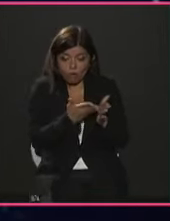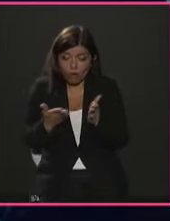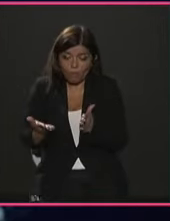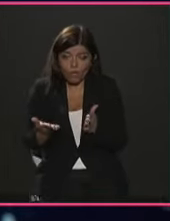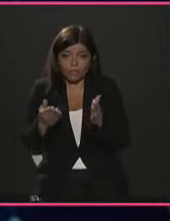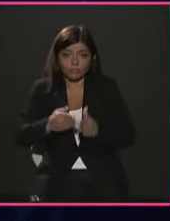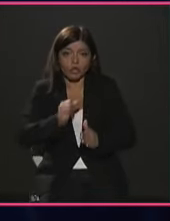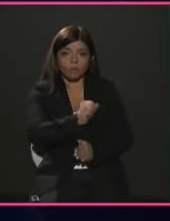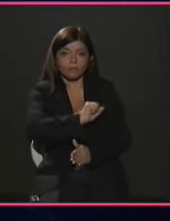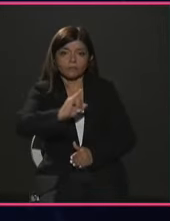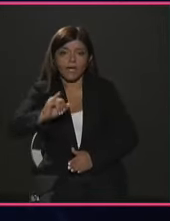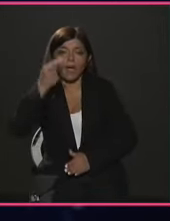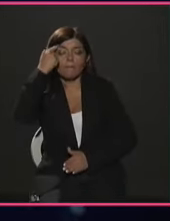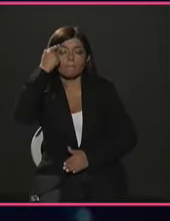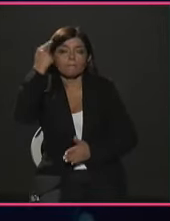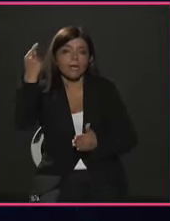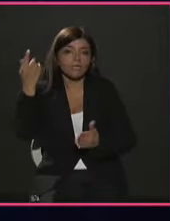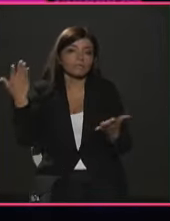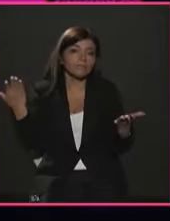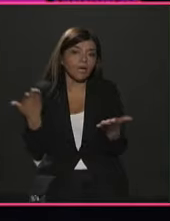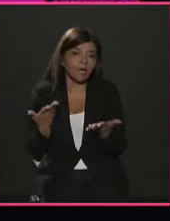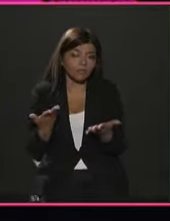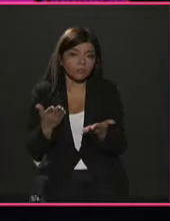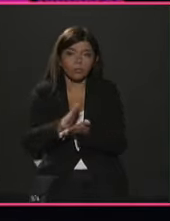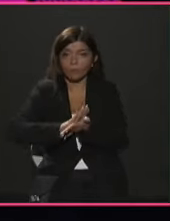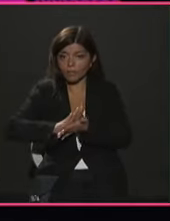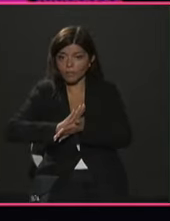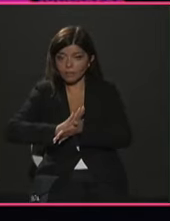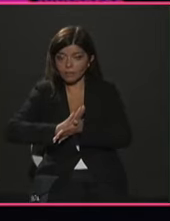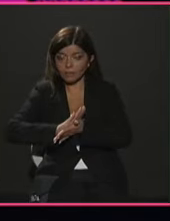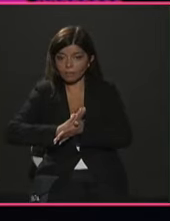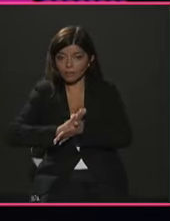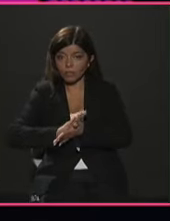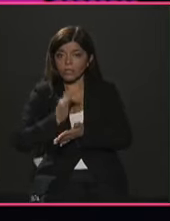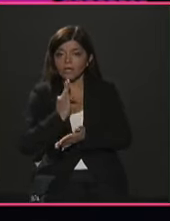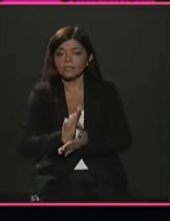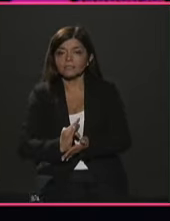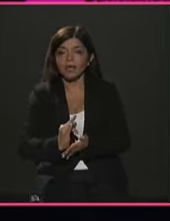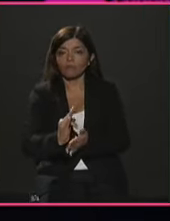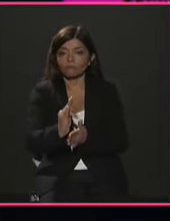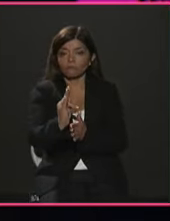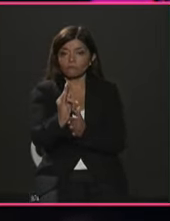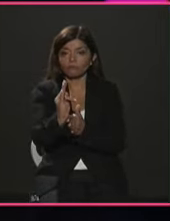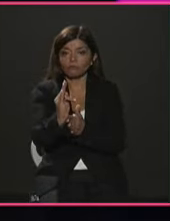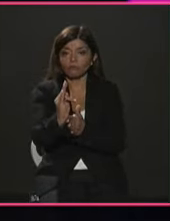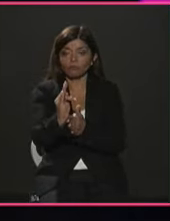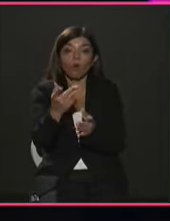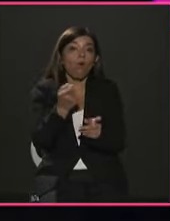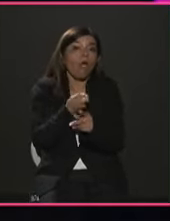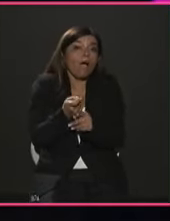para pensando de en las futuras